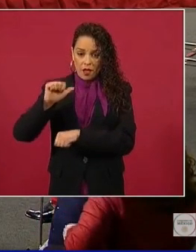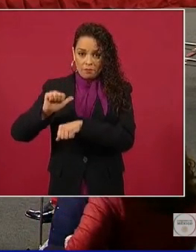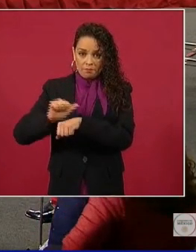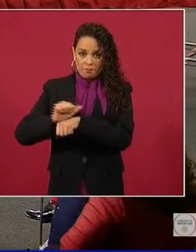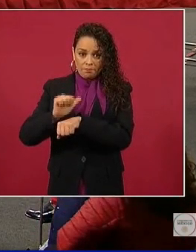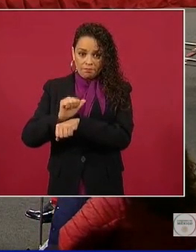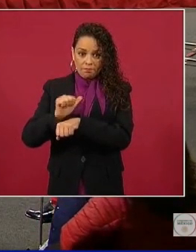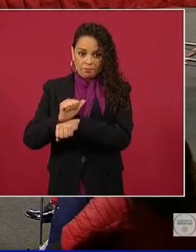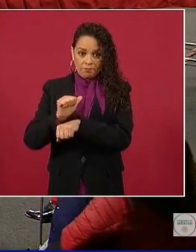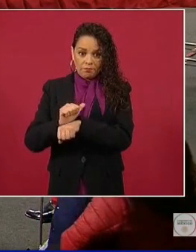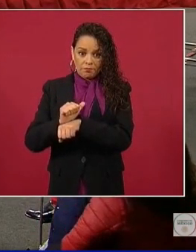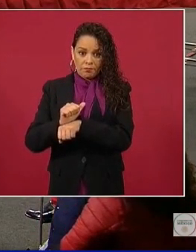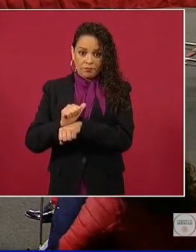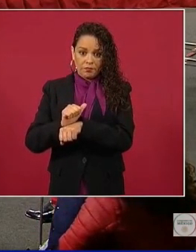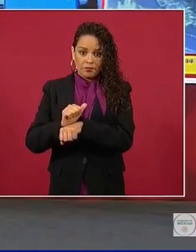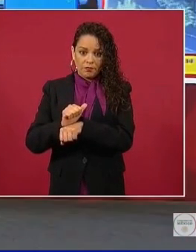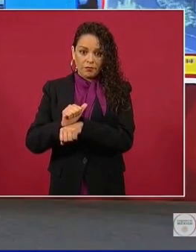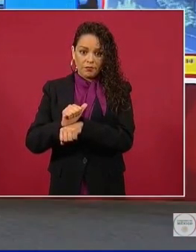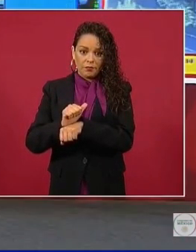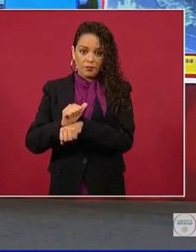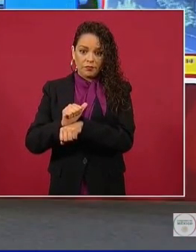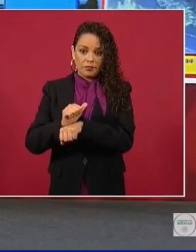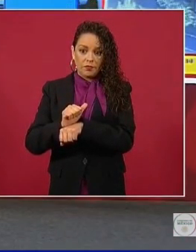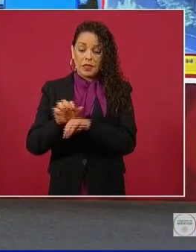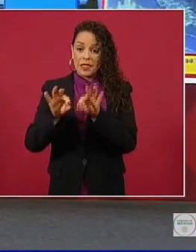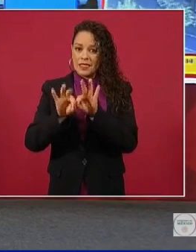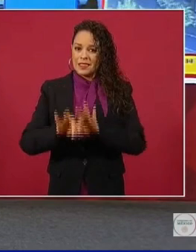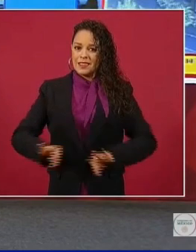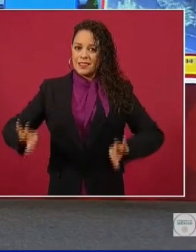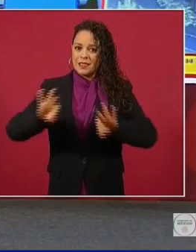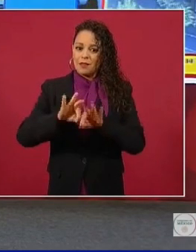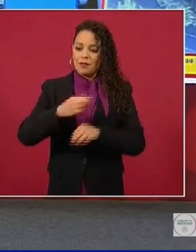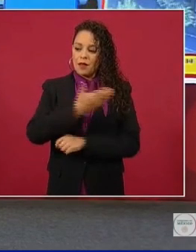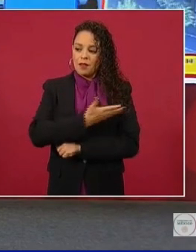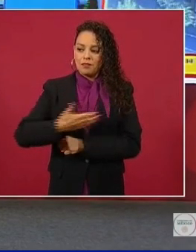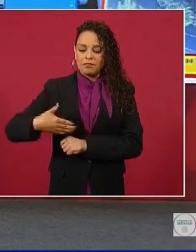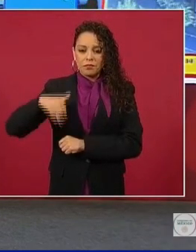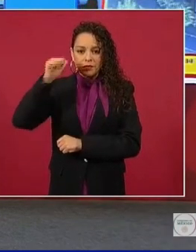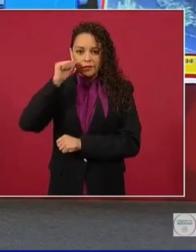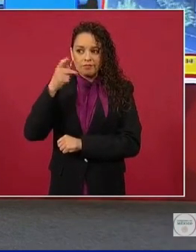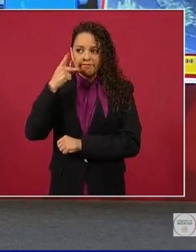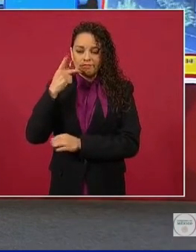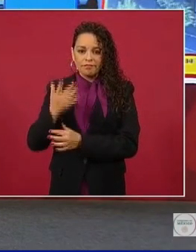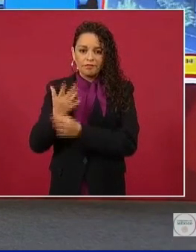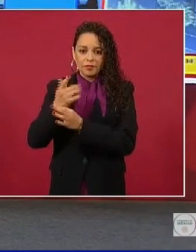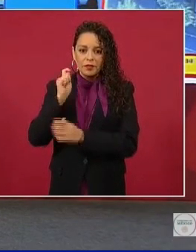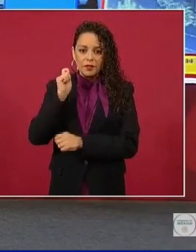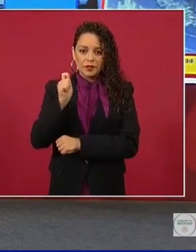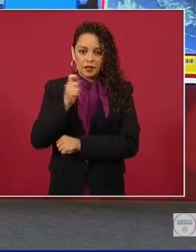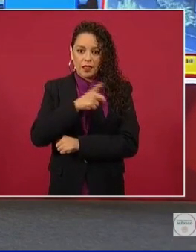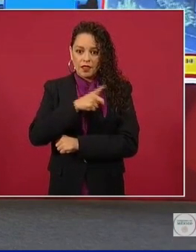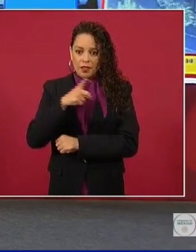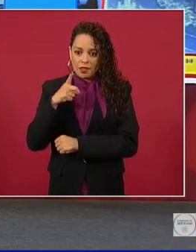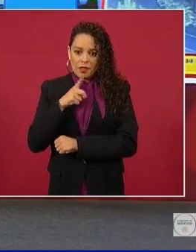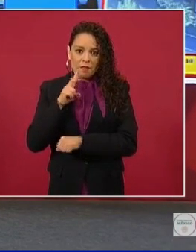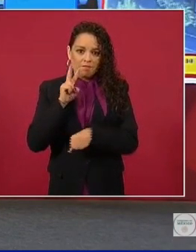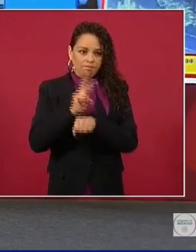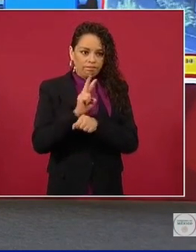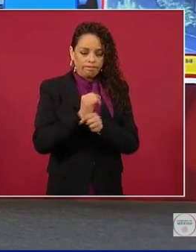trazabilidad por eso es muy importante lo que el presidente nos ha instruido de inteligencia seguimiento para poder